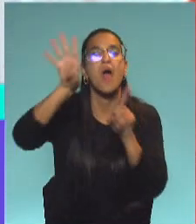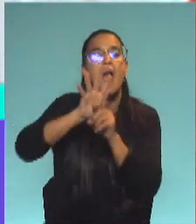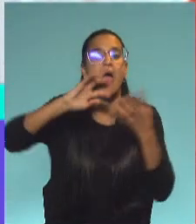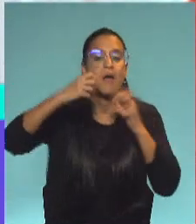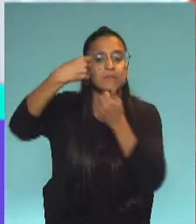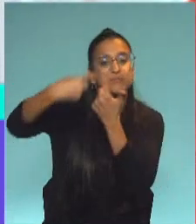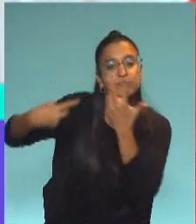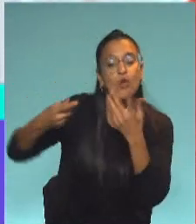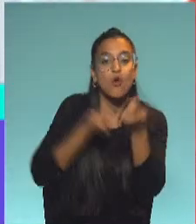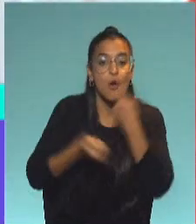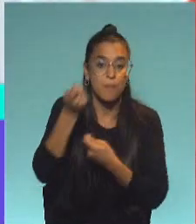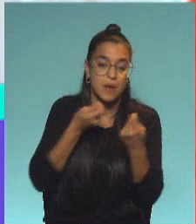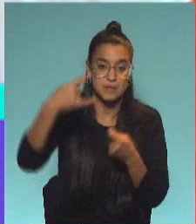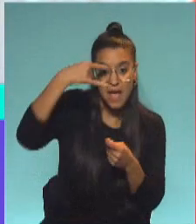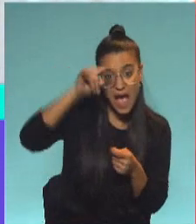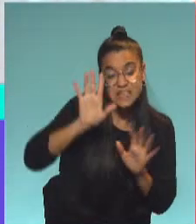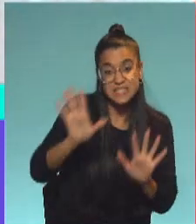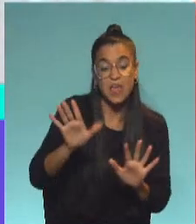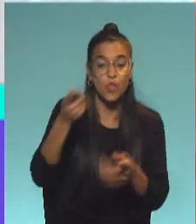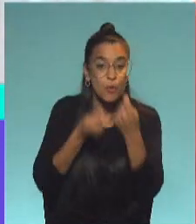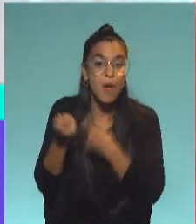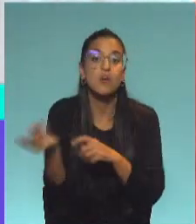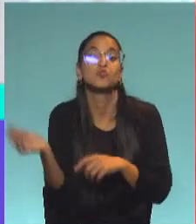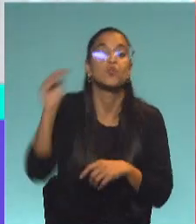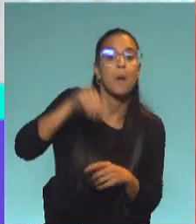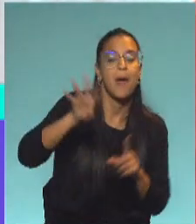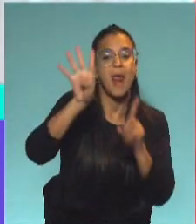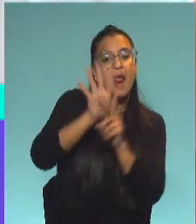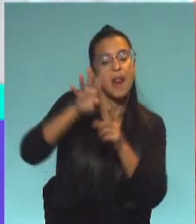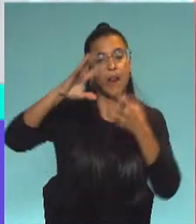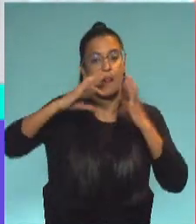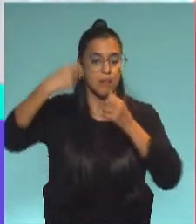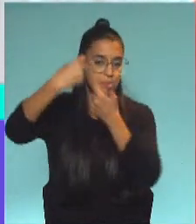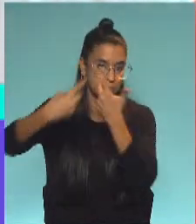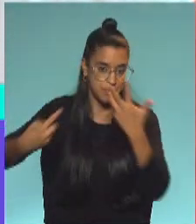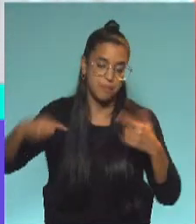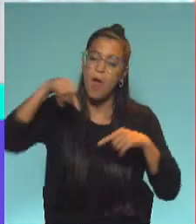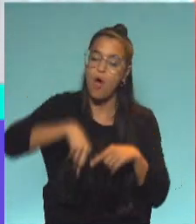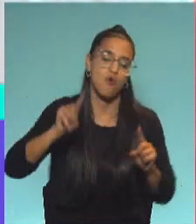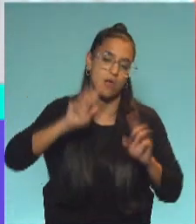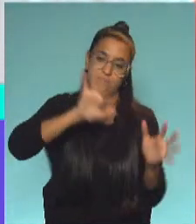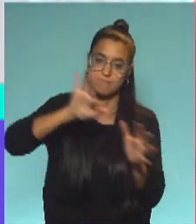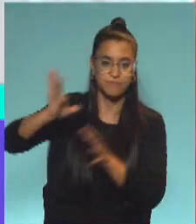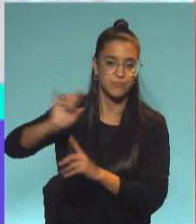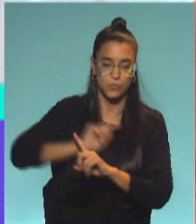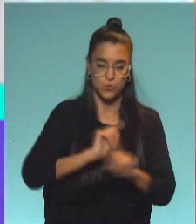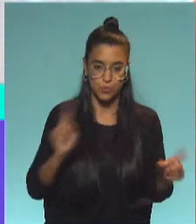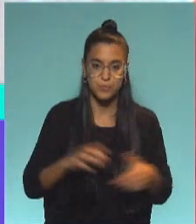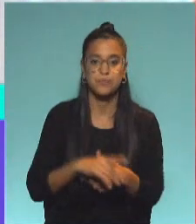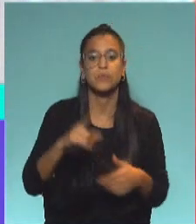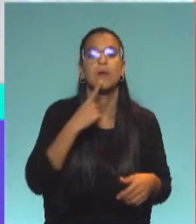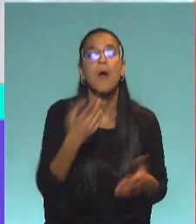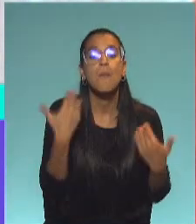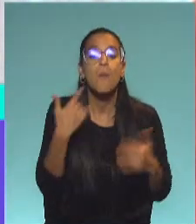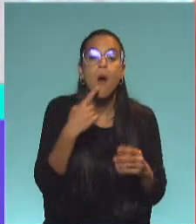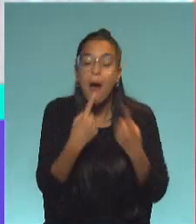de comercializar Hacienda, que es lo que ya venían haciendo, y sumar granos. Esto por ahora lo van a descartar, es lo que trascendió, pero según